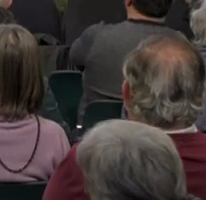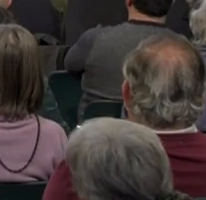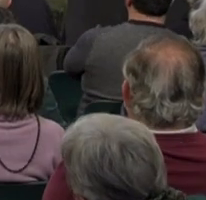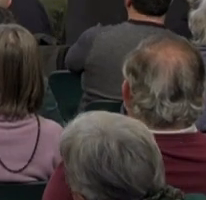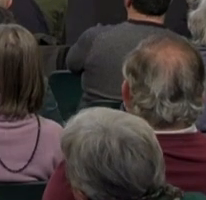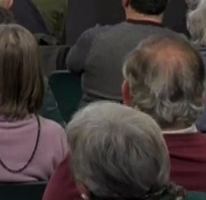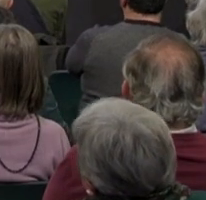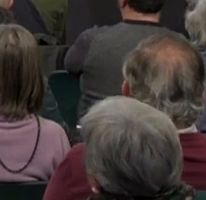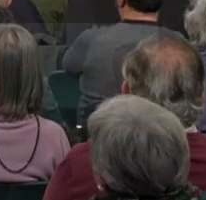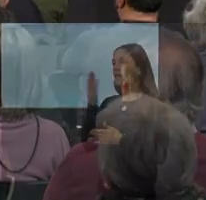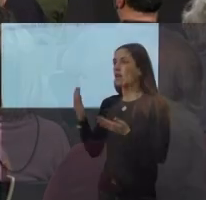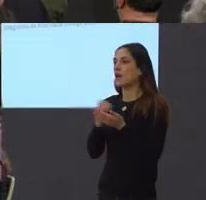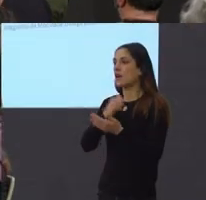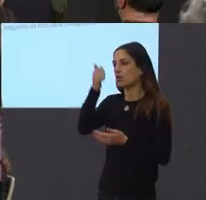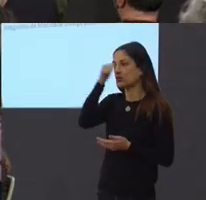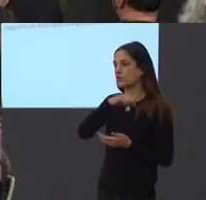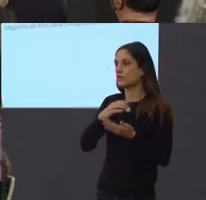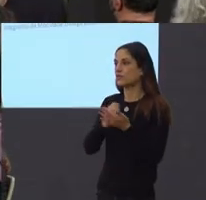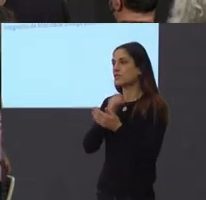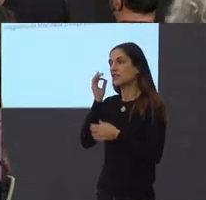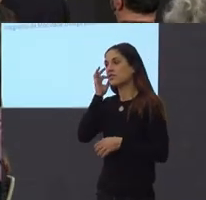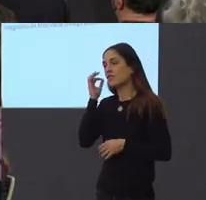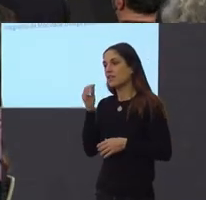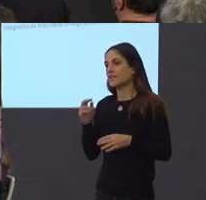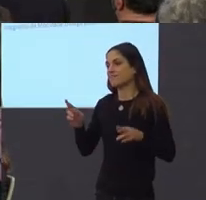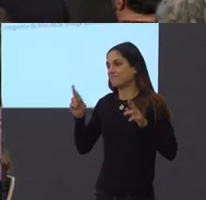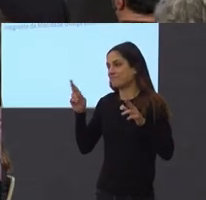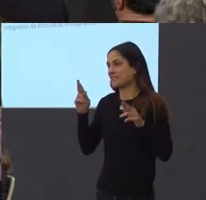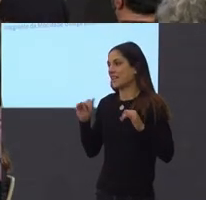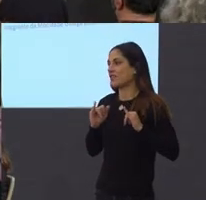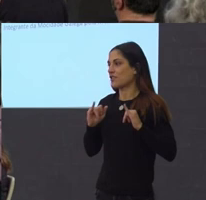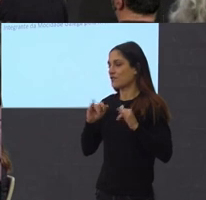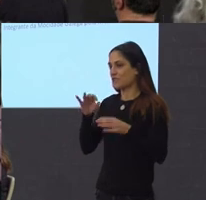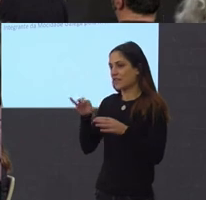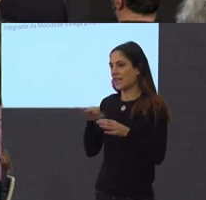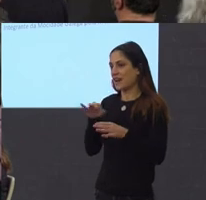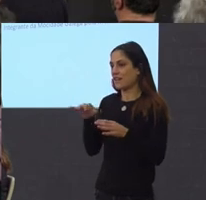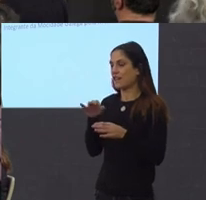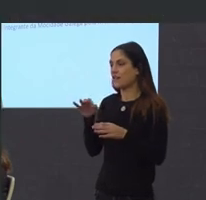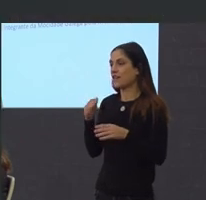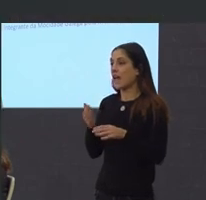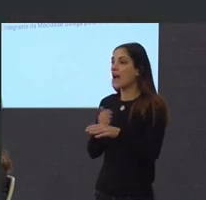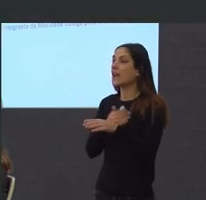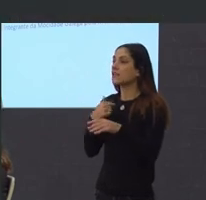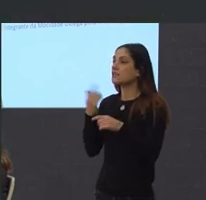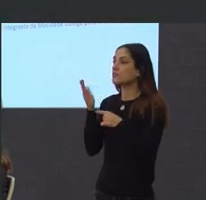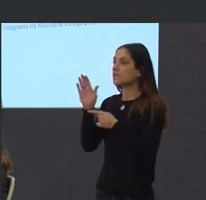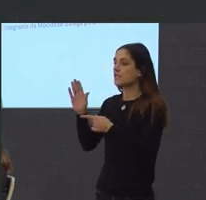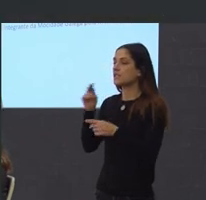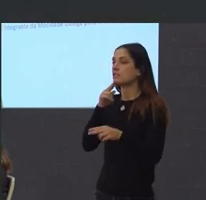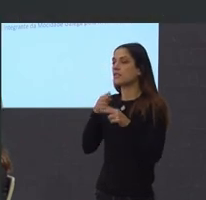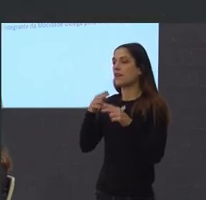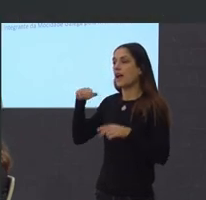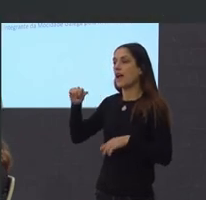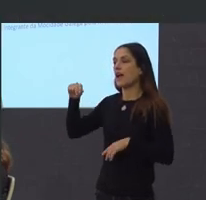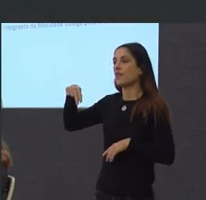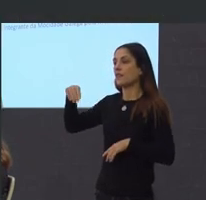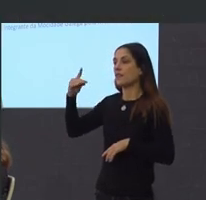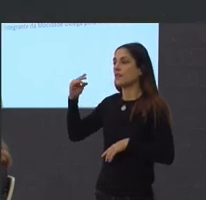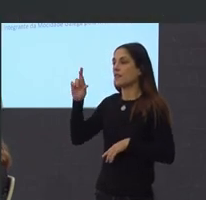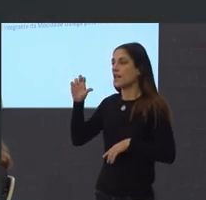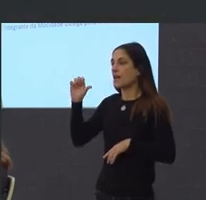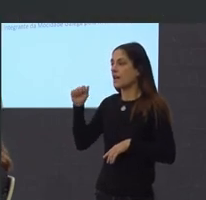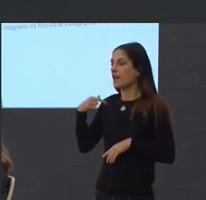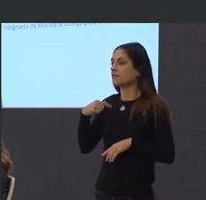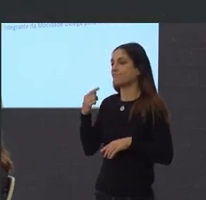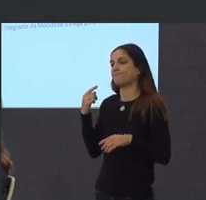Bo día a todas e a todos, espero que disfrutasedes do café. Bueno, antes de nada, presentome eu. Chámome Andrea, son integrante de Mocidade Galega